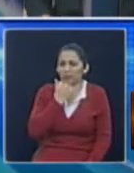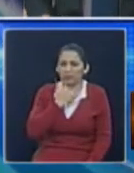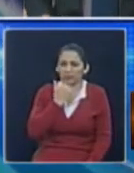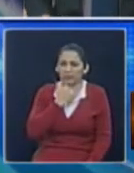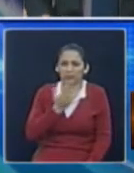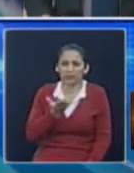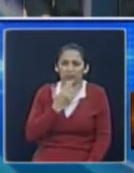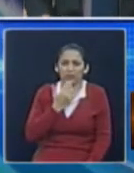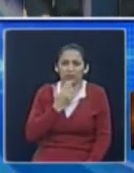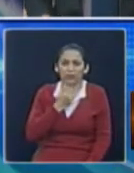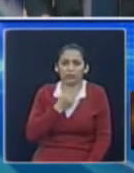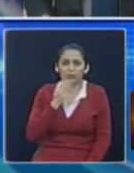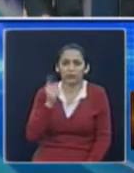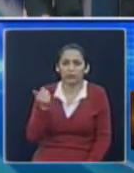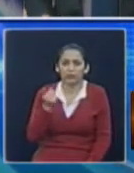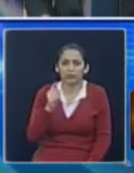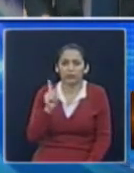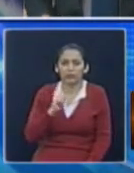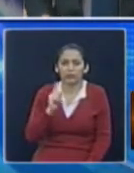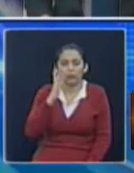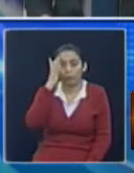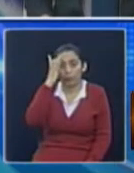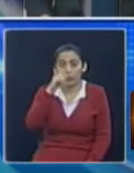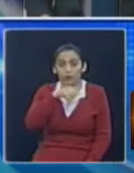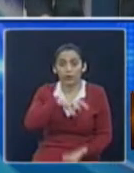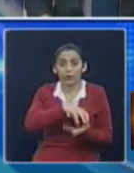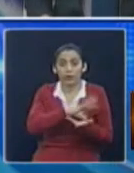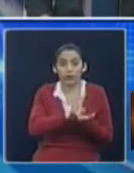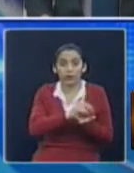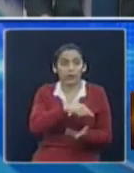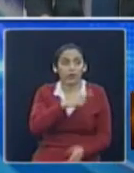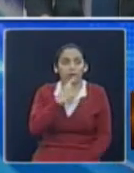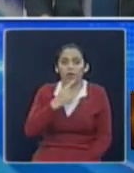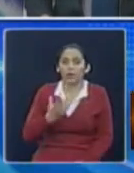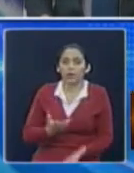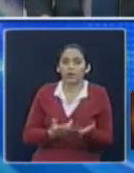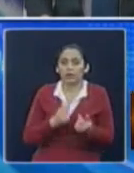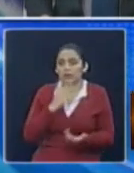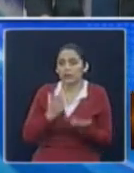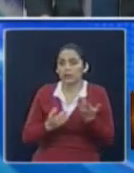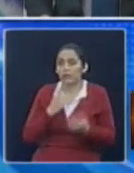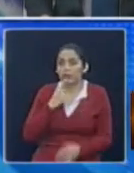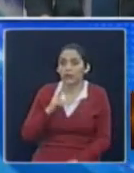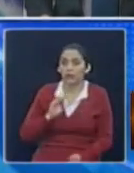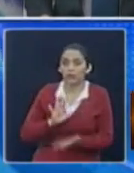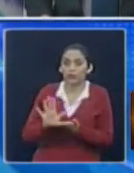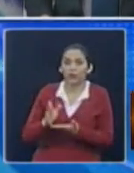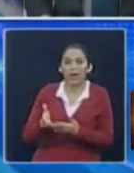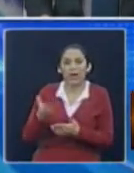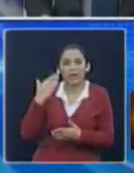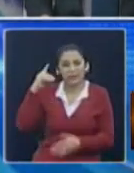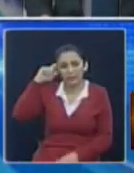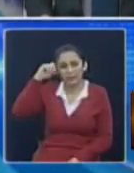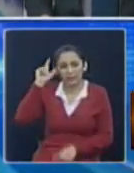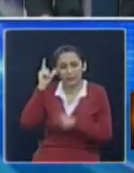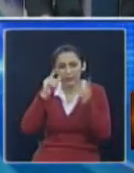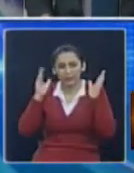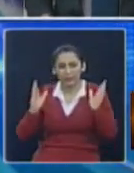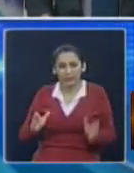país aquello. Se traba todo, porque ya la fiscal Salazar se abstuvo de intervenir porque